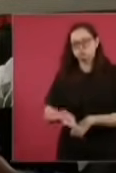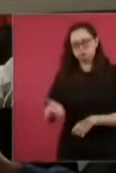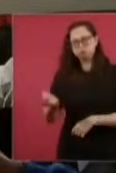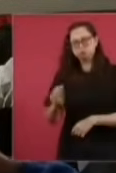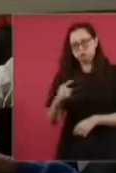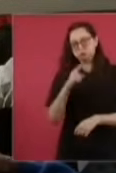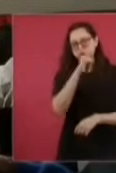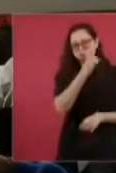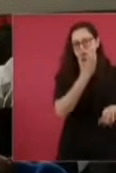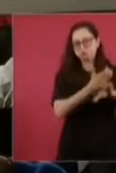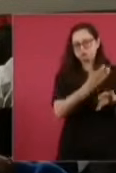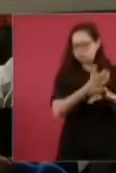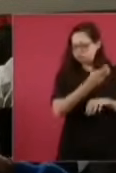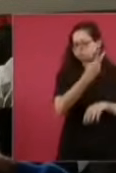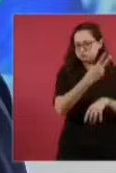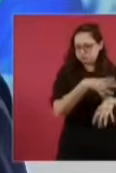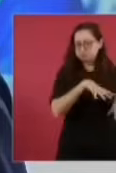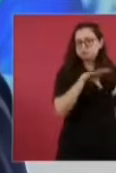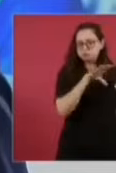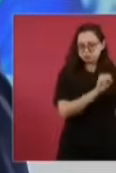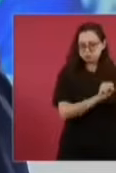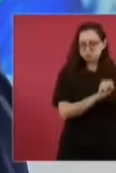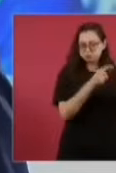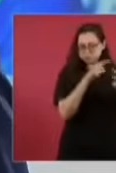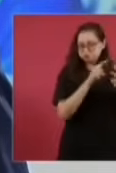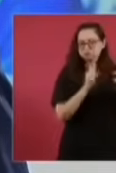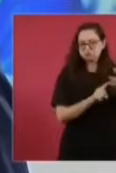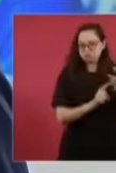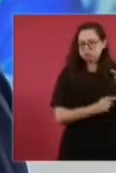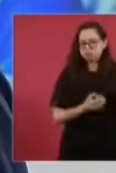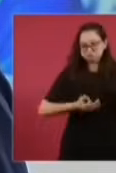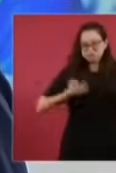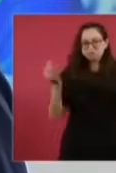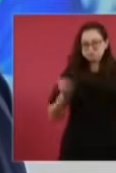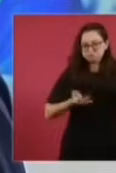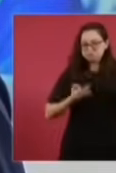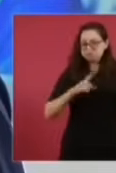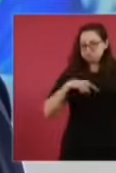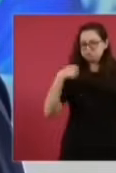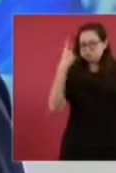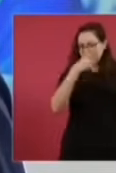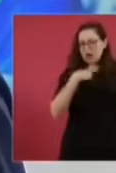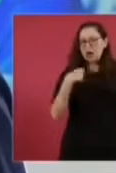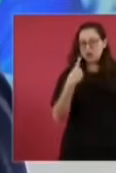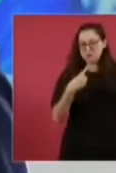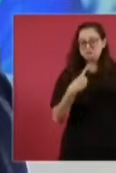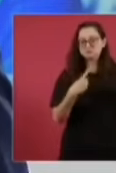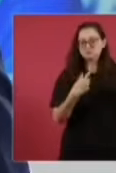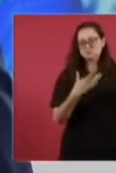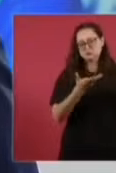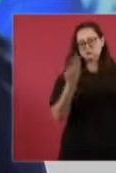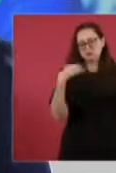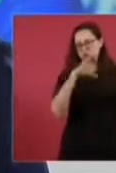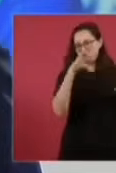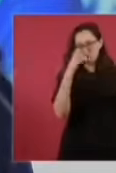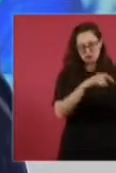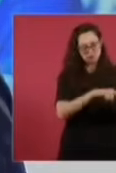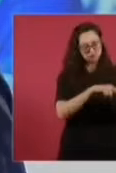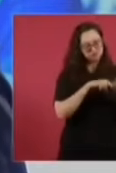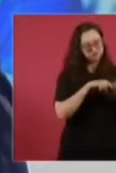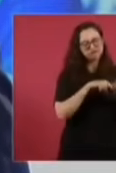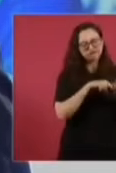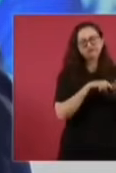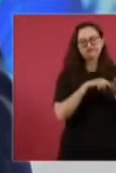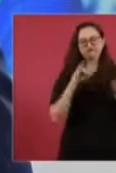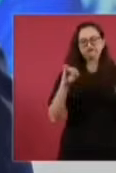Estados Unidos y con las fotos respectivas que habían